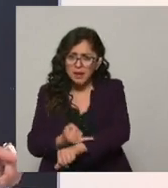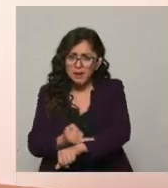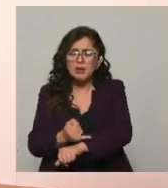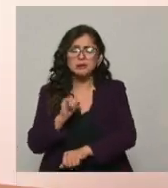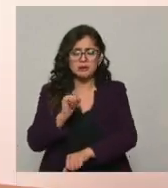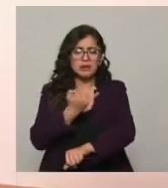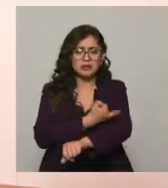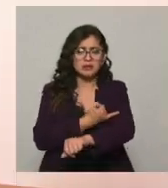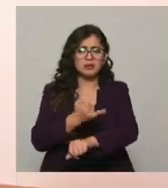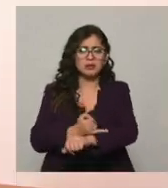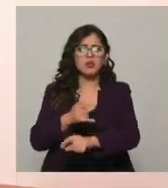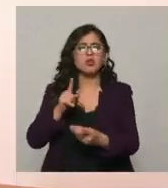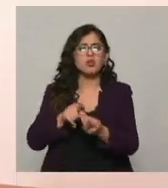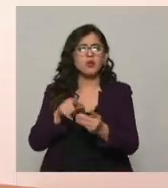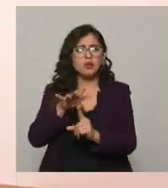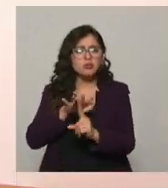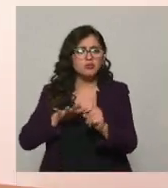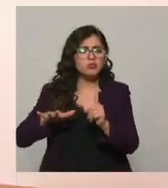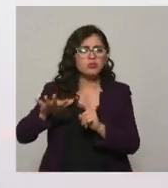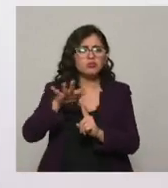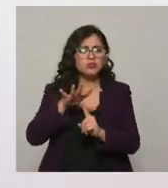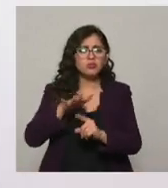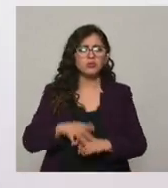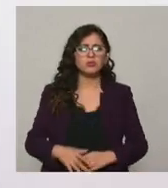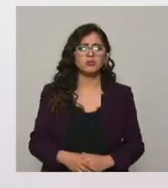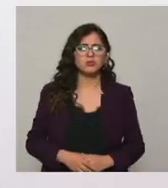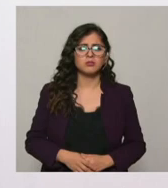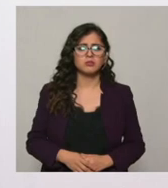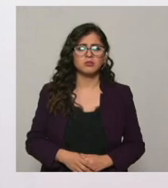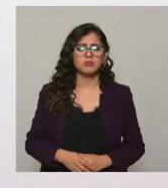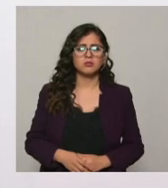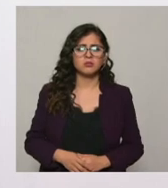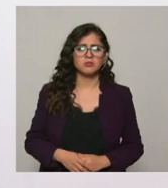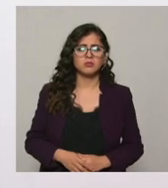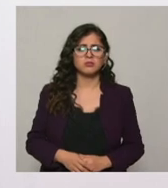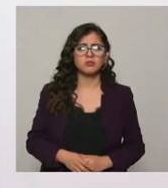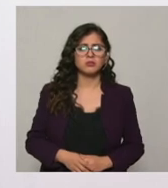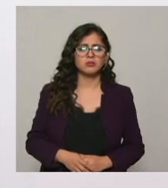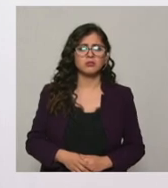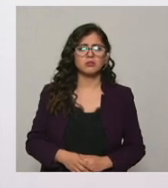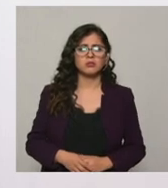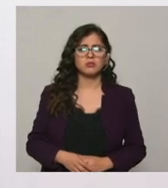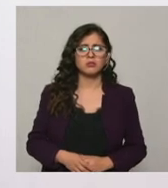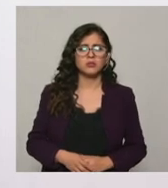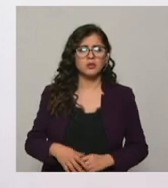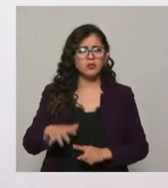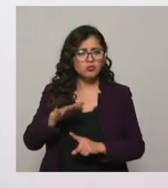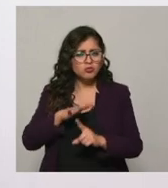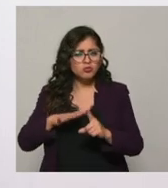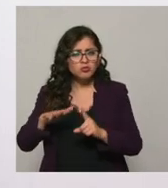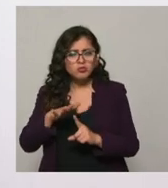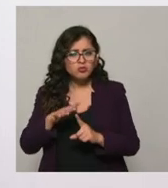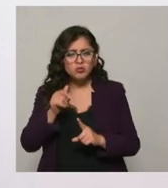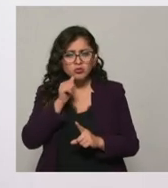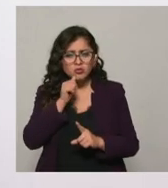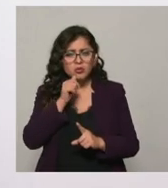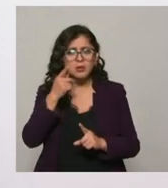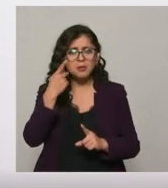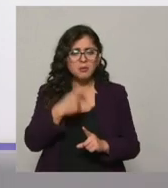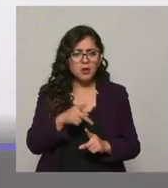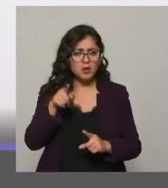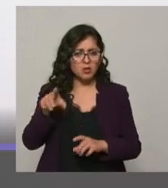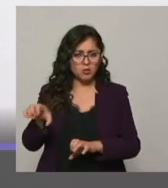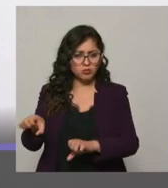qué colonia? El dato de la colonia no lo tengo, estaba... Pero se lo llevaron, ¿no? O sea, se